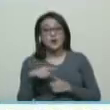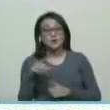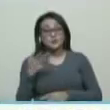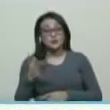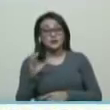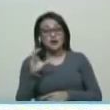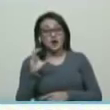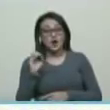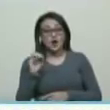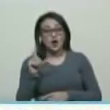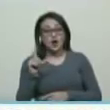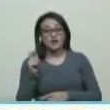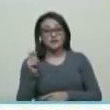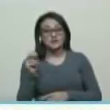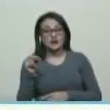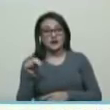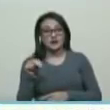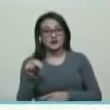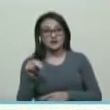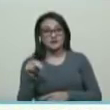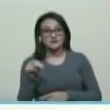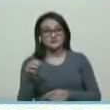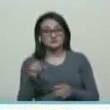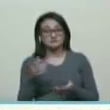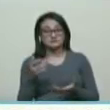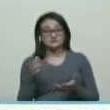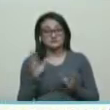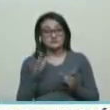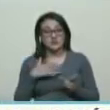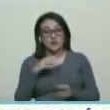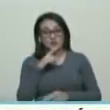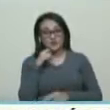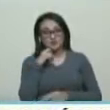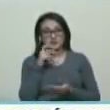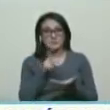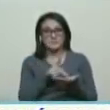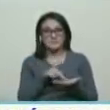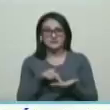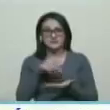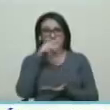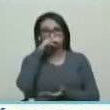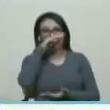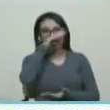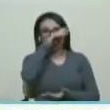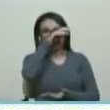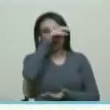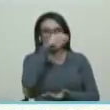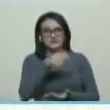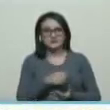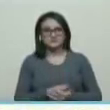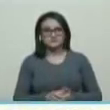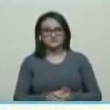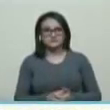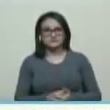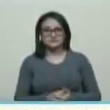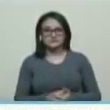estamos certificando, y queremos que también Rusia participe, ¿no?, y